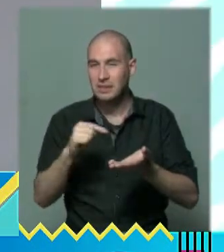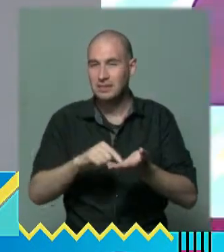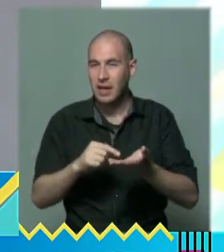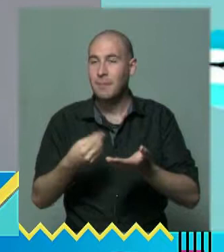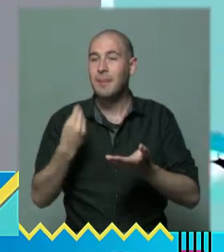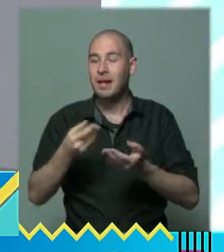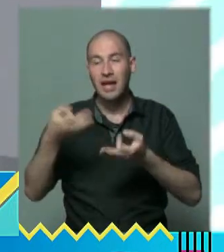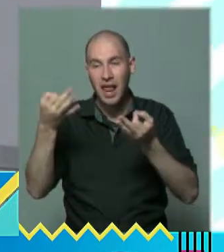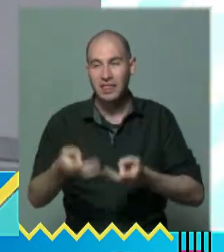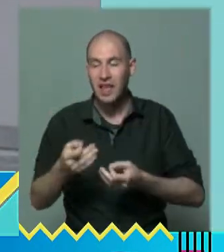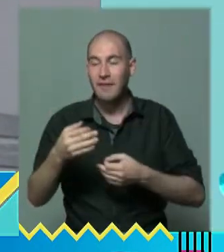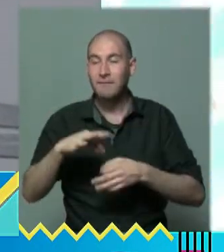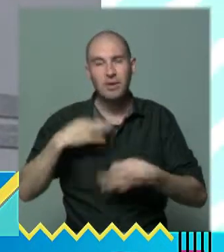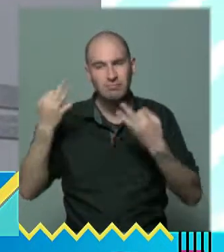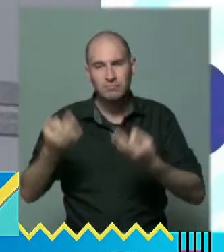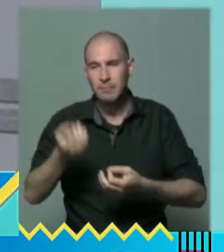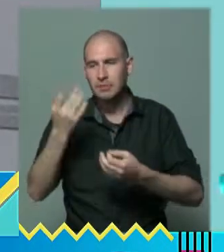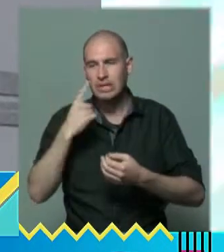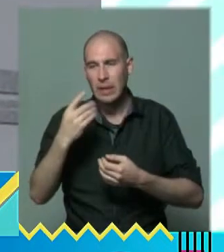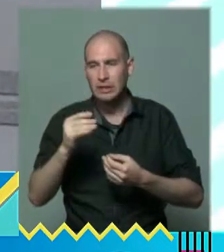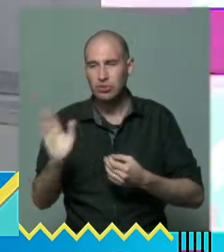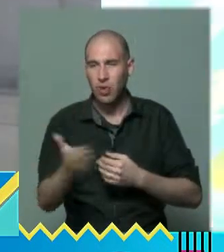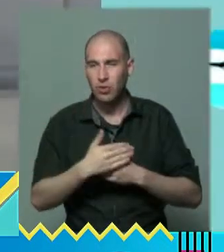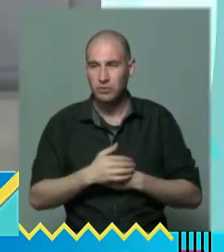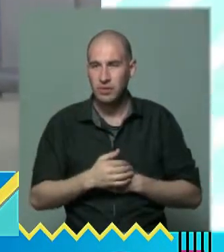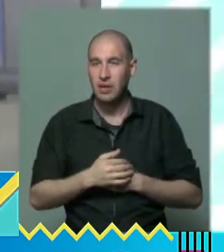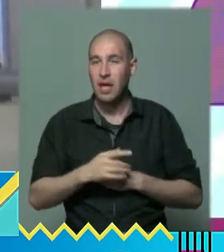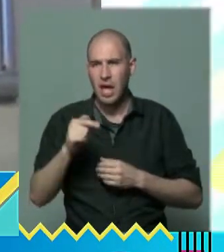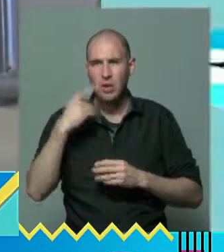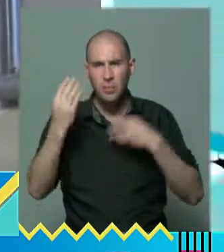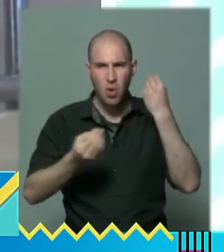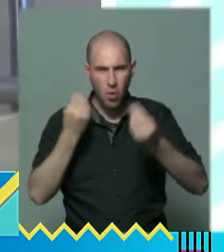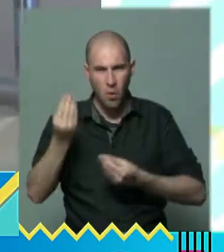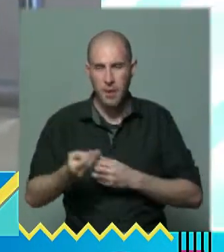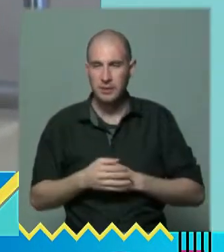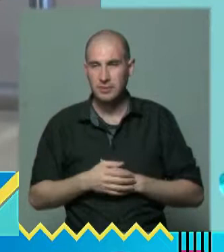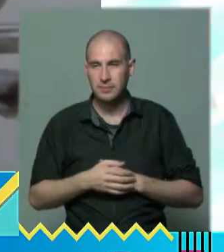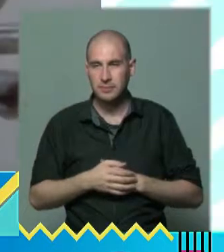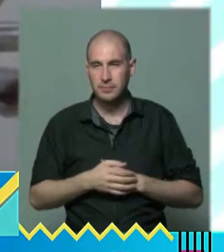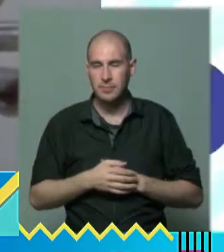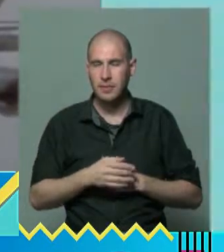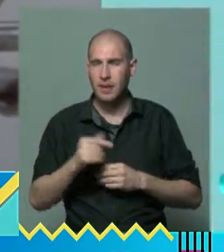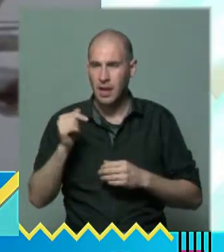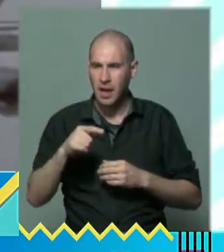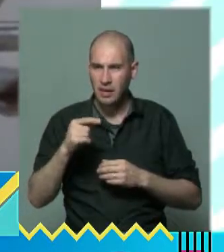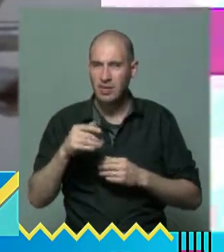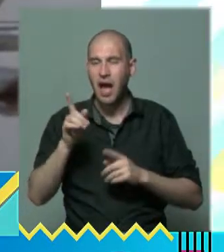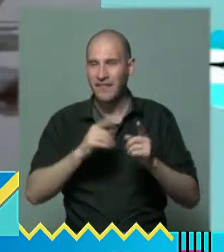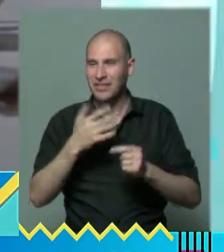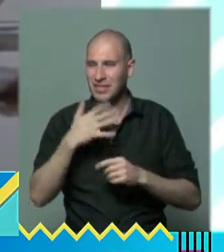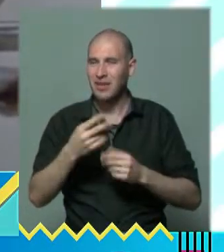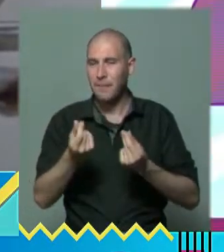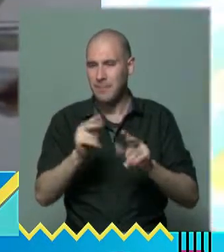para garantizar un nivel de vida adecuado a los ciudadanos. Esto es lo preocupante. Gisela, las empresas entiendo que tienen que tener